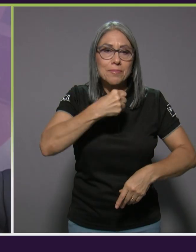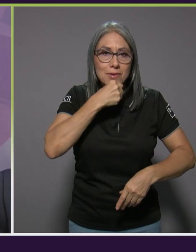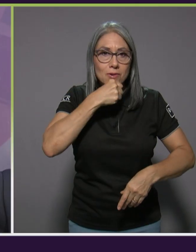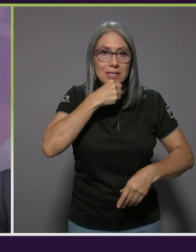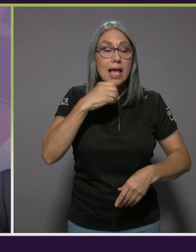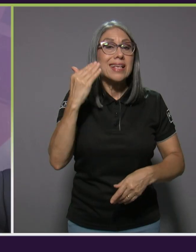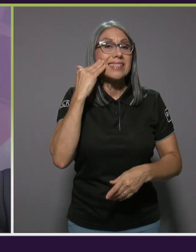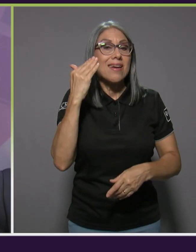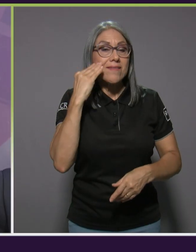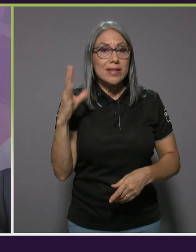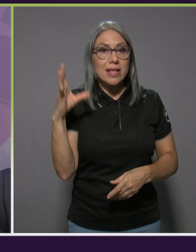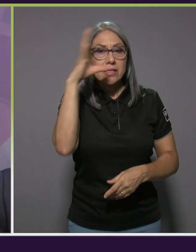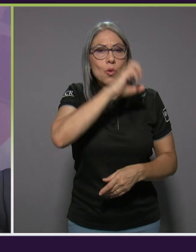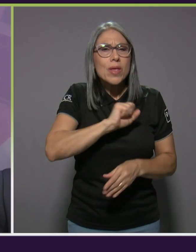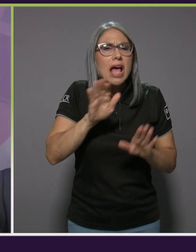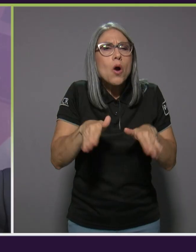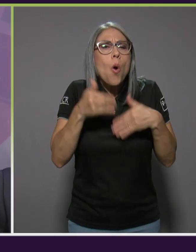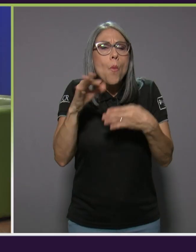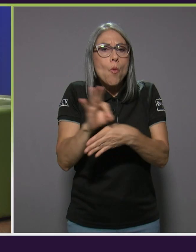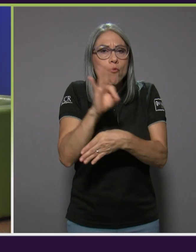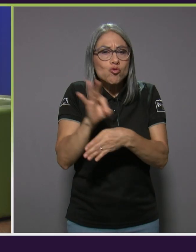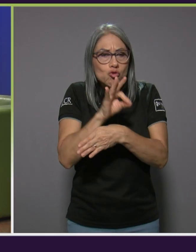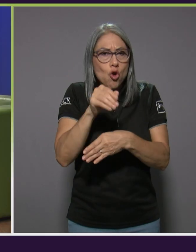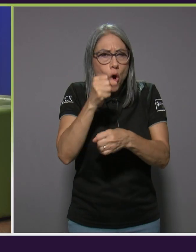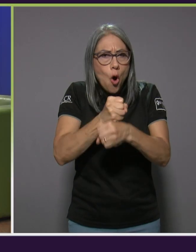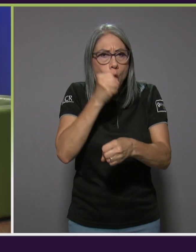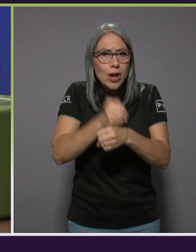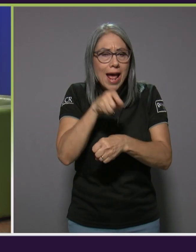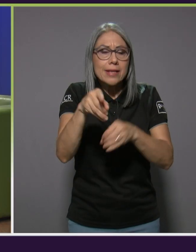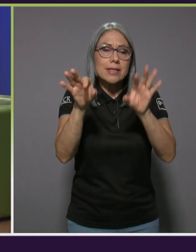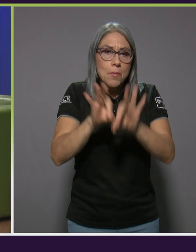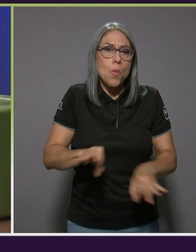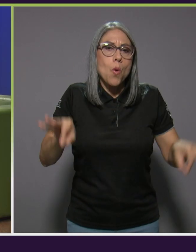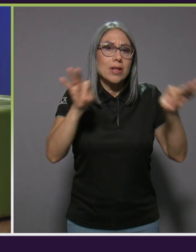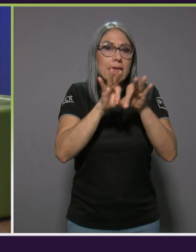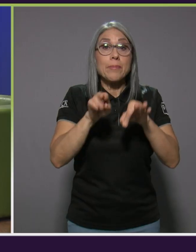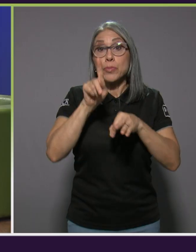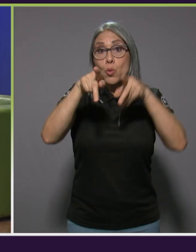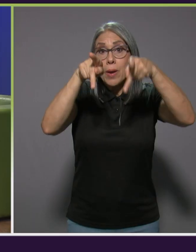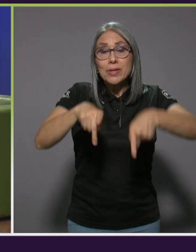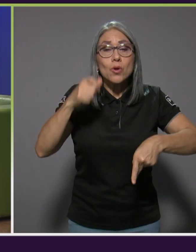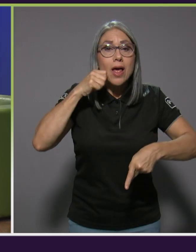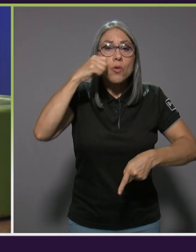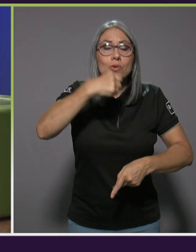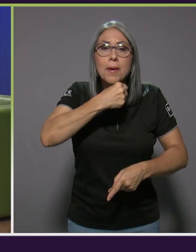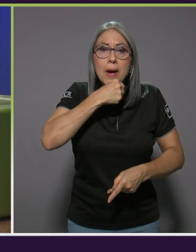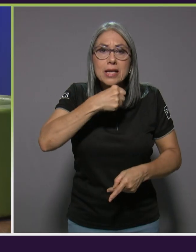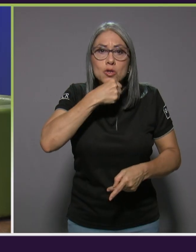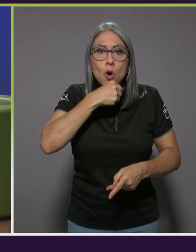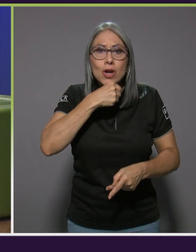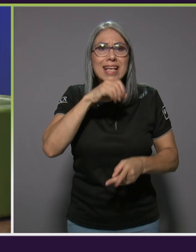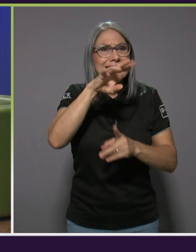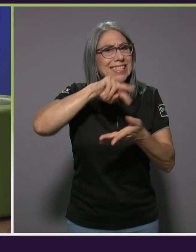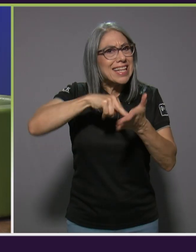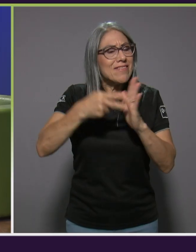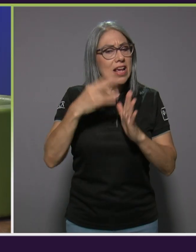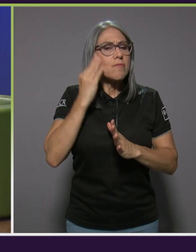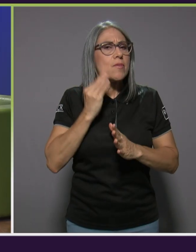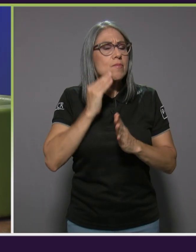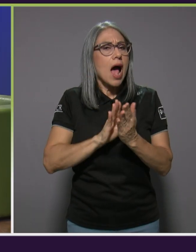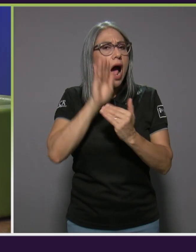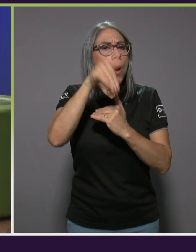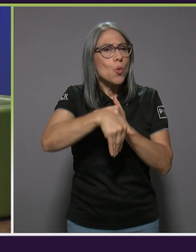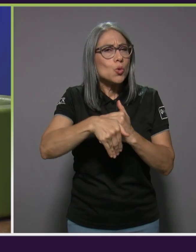funciona es importante para la población. Una persona adulta mayor se encuentra en abuso, en maltrato, violencia,